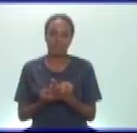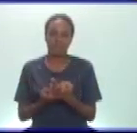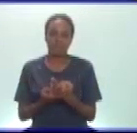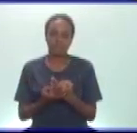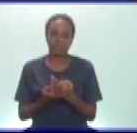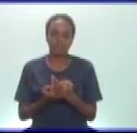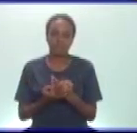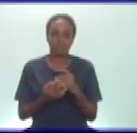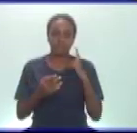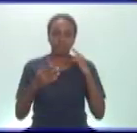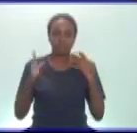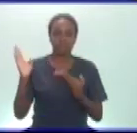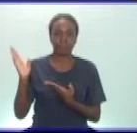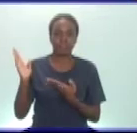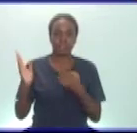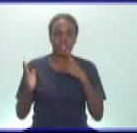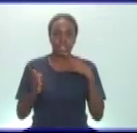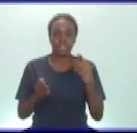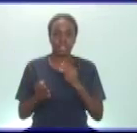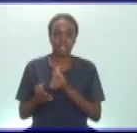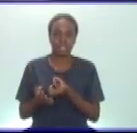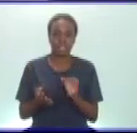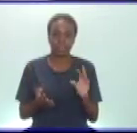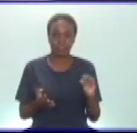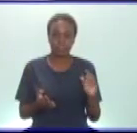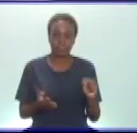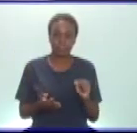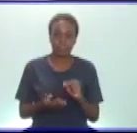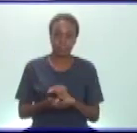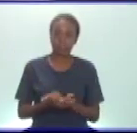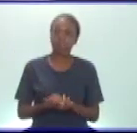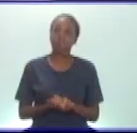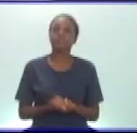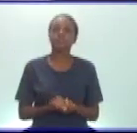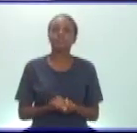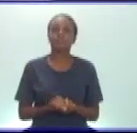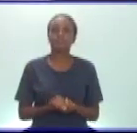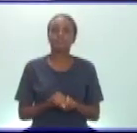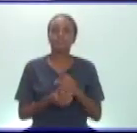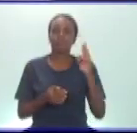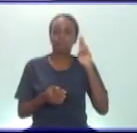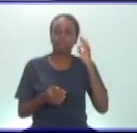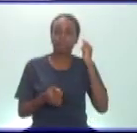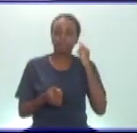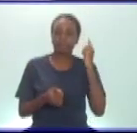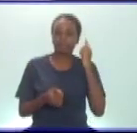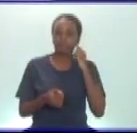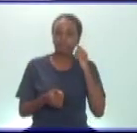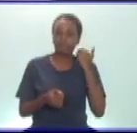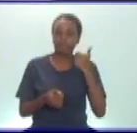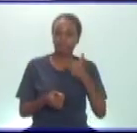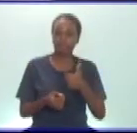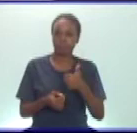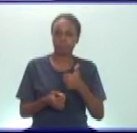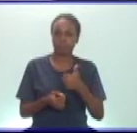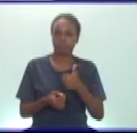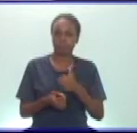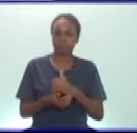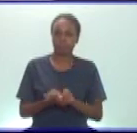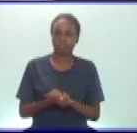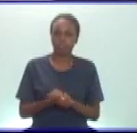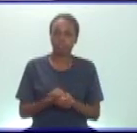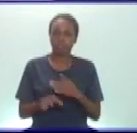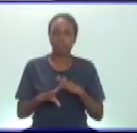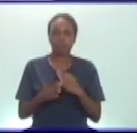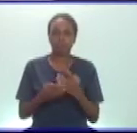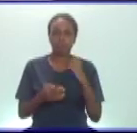el dictado. Vamos a escuchar atentamente la lectura de este texto que dice: la Ilíada se caracteriza